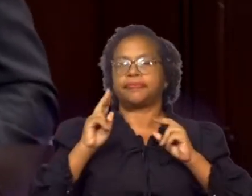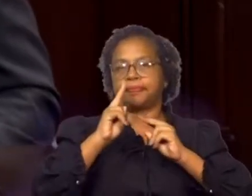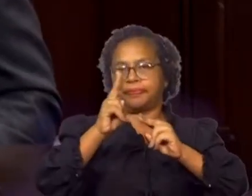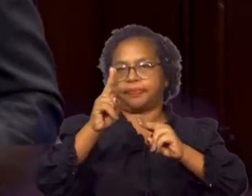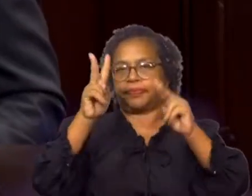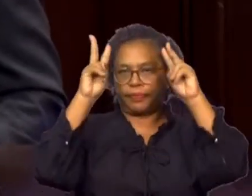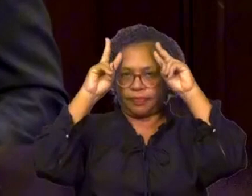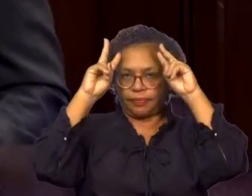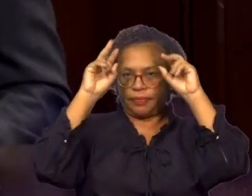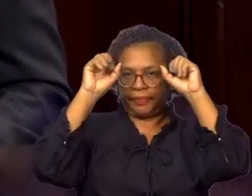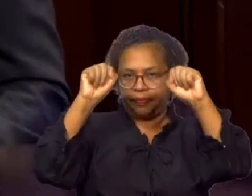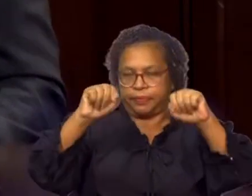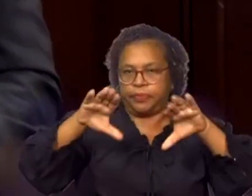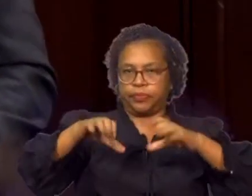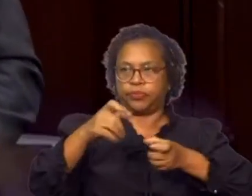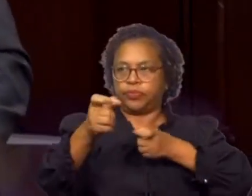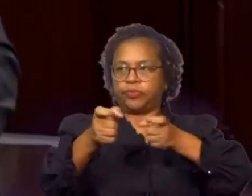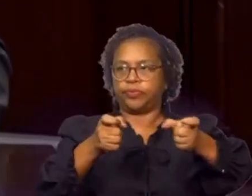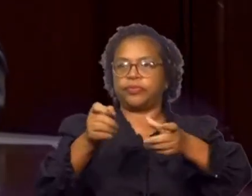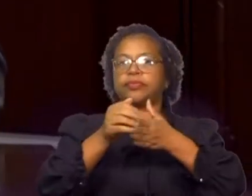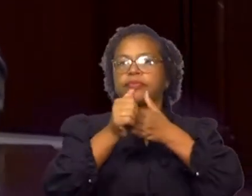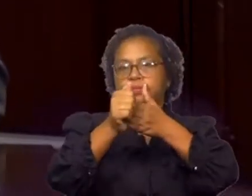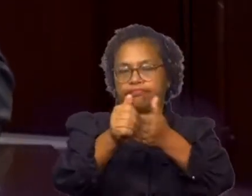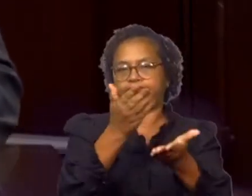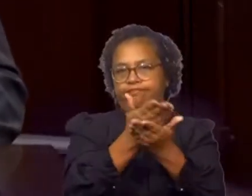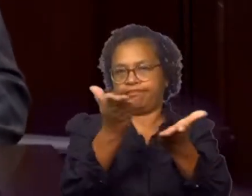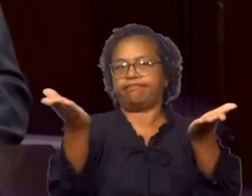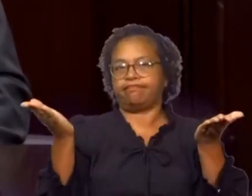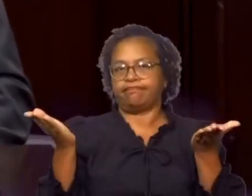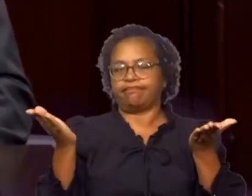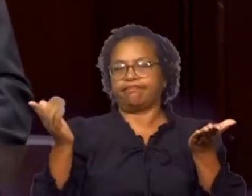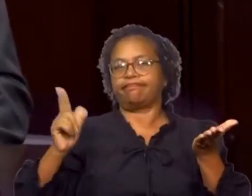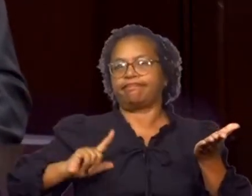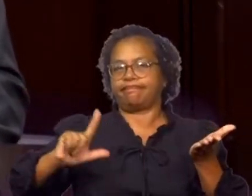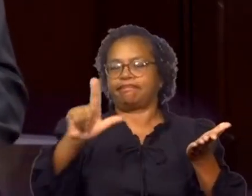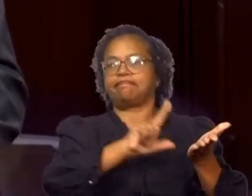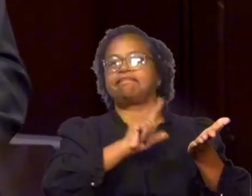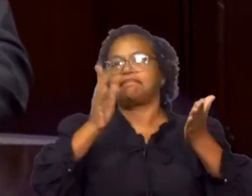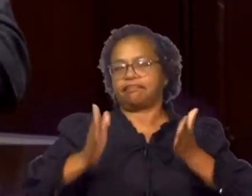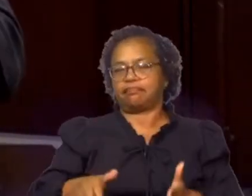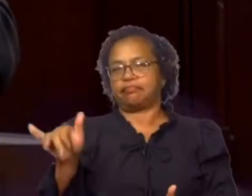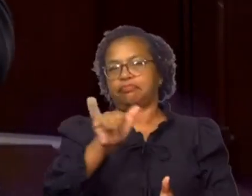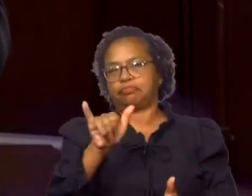directivo, compañeros y compañeras, honorables asambleístas.